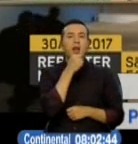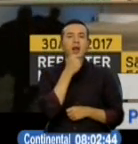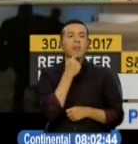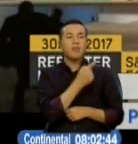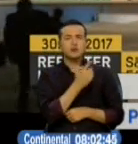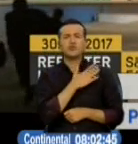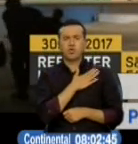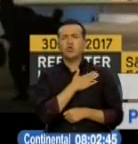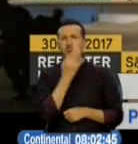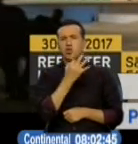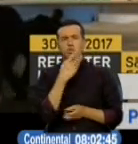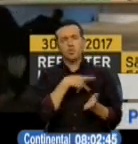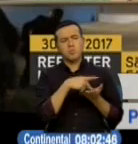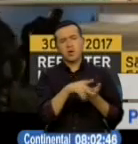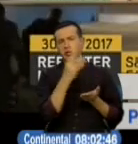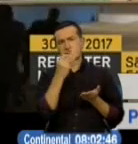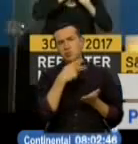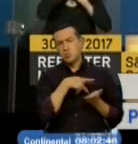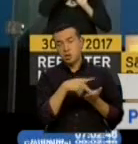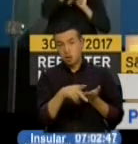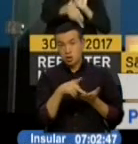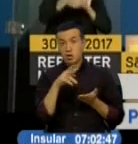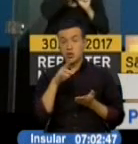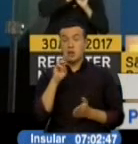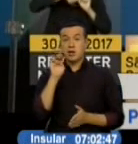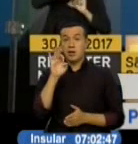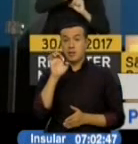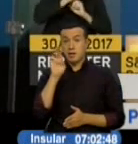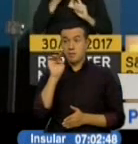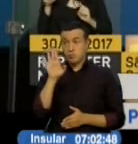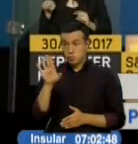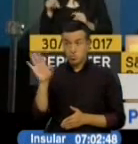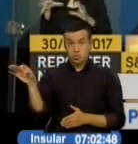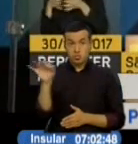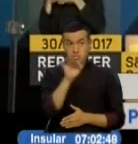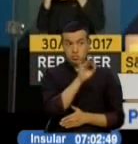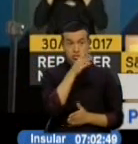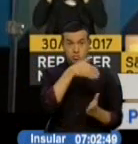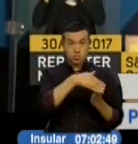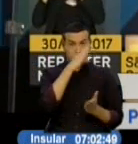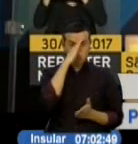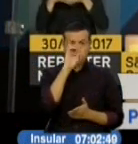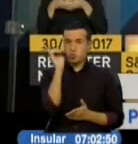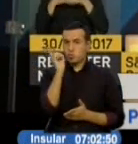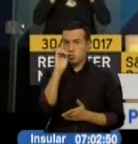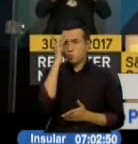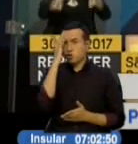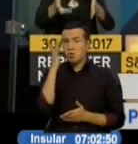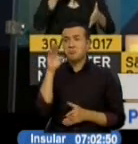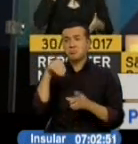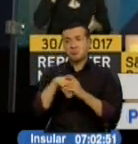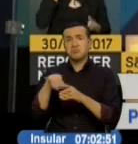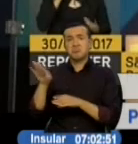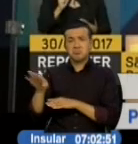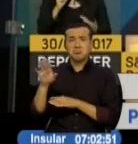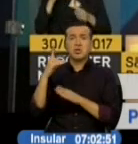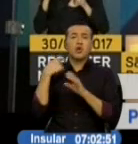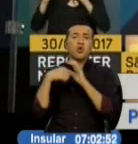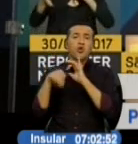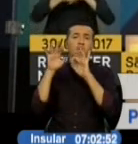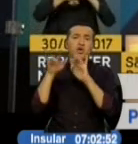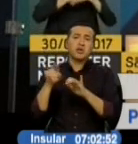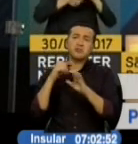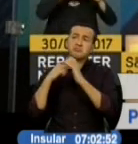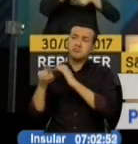afirma haber pagado sobornos. Michel Temer no será obligado a presentarse en la policía, ya que el interrogatorio podrá ser enviado por